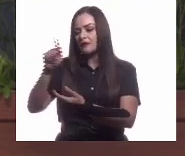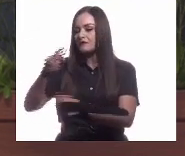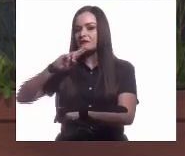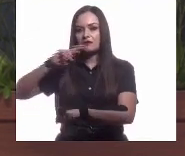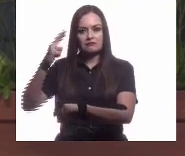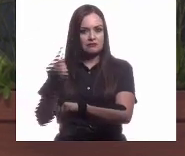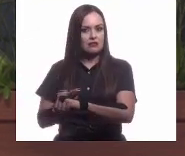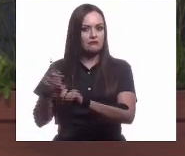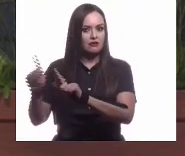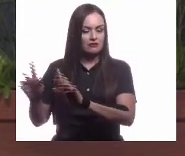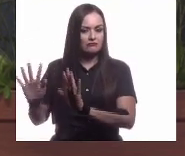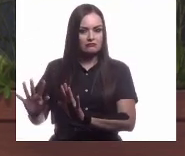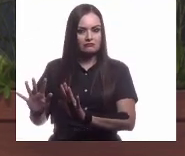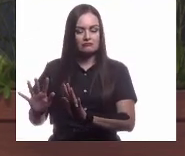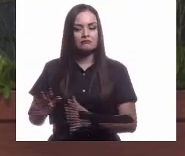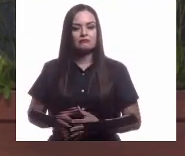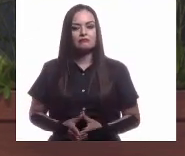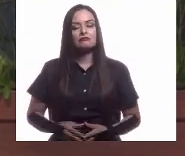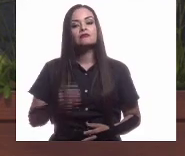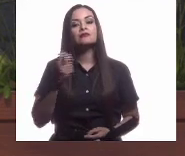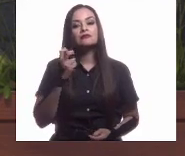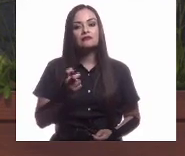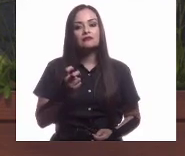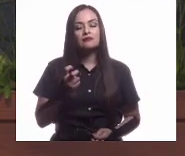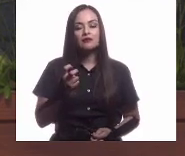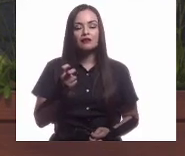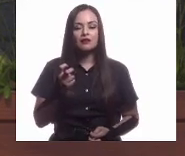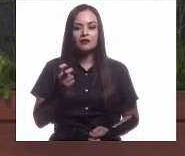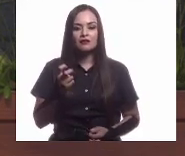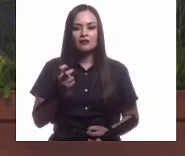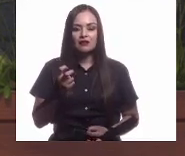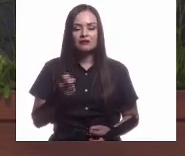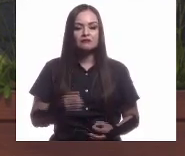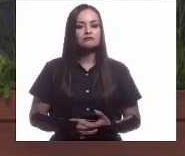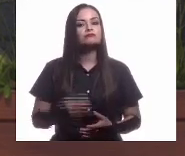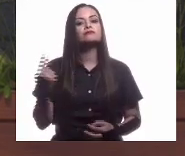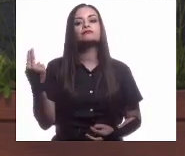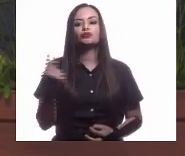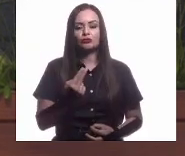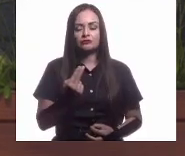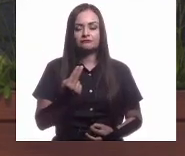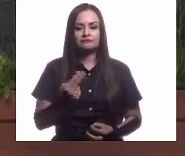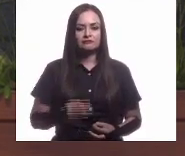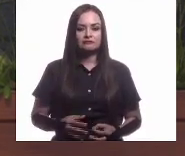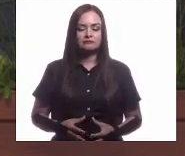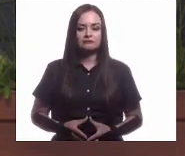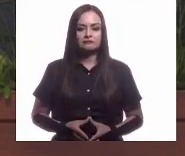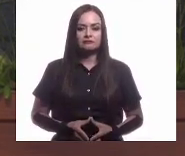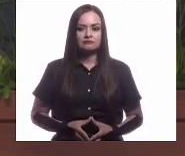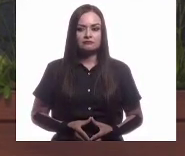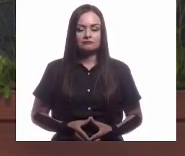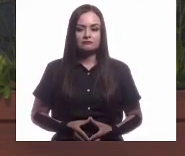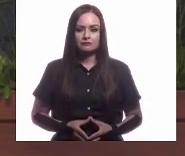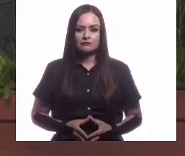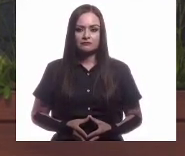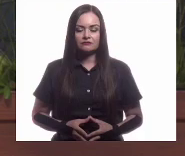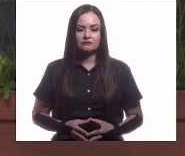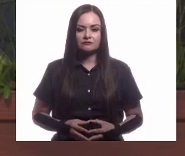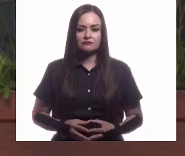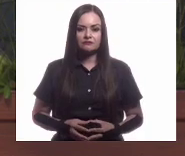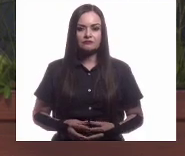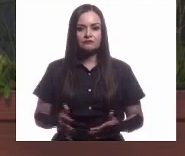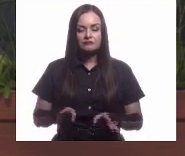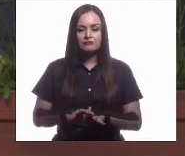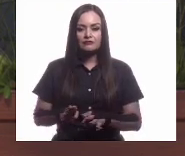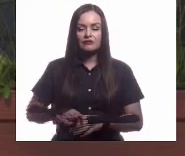social. Ese es el sentido que urge tome a México. Nos rehusamos a admitir que